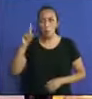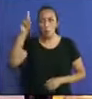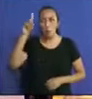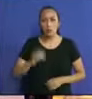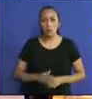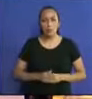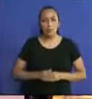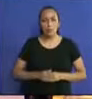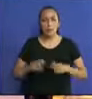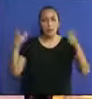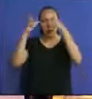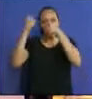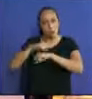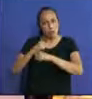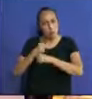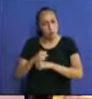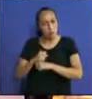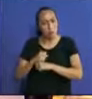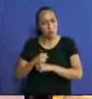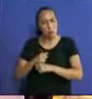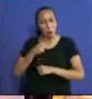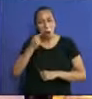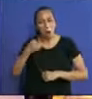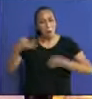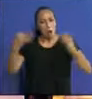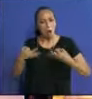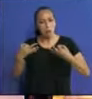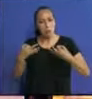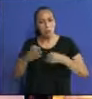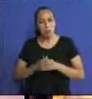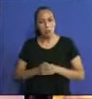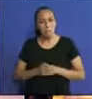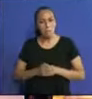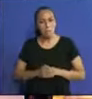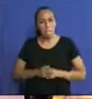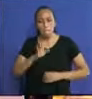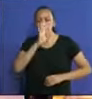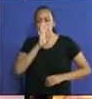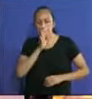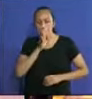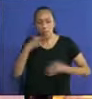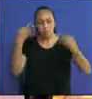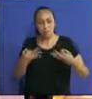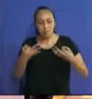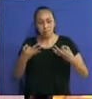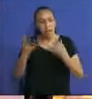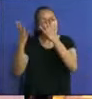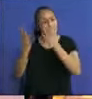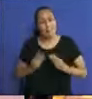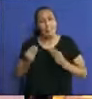José, varón justo y prudente, ayúdennos a